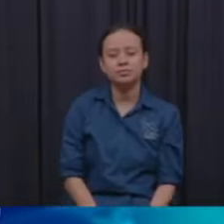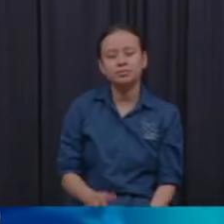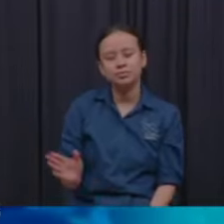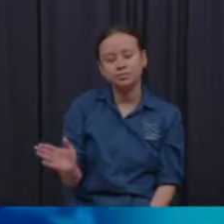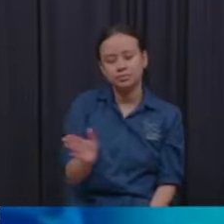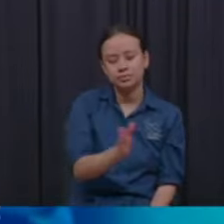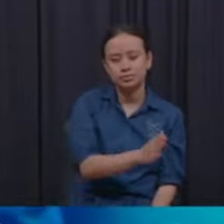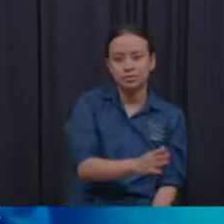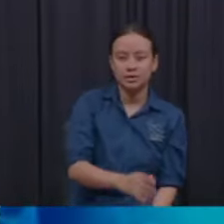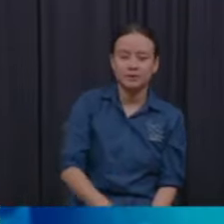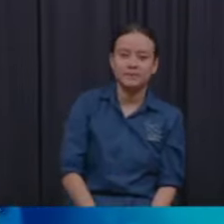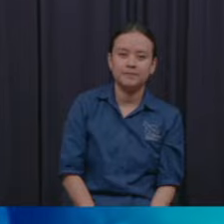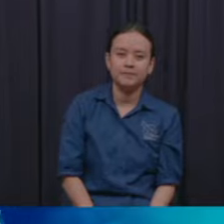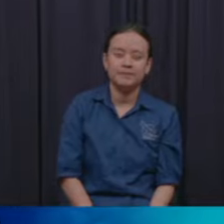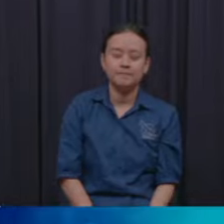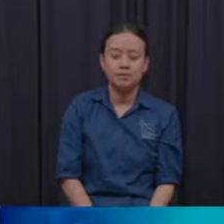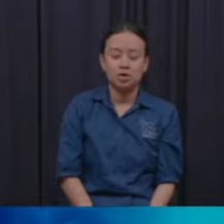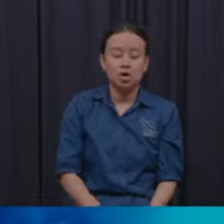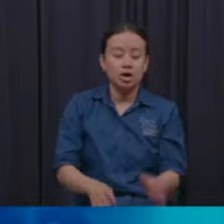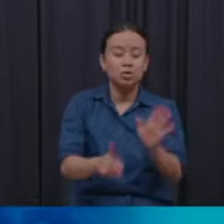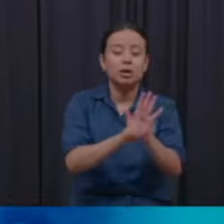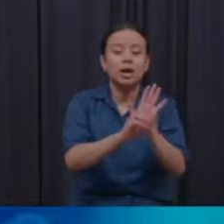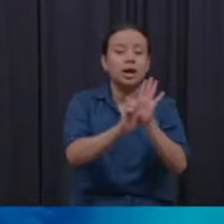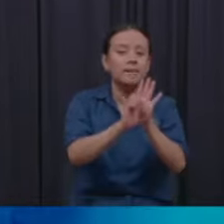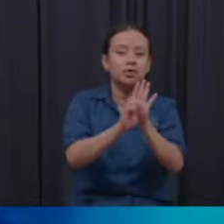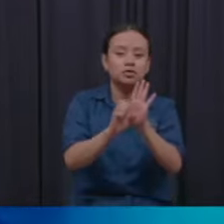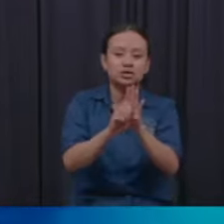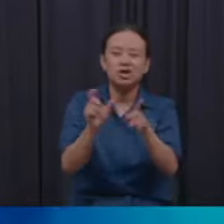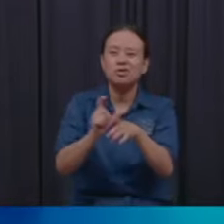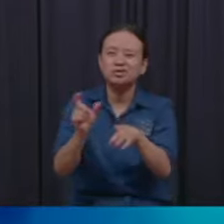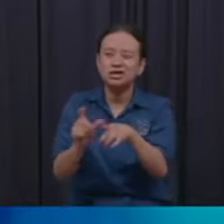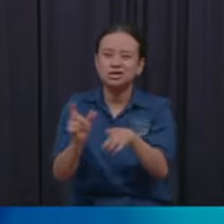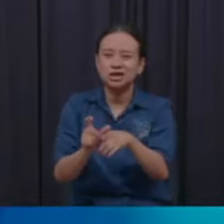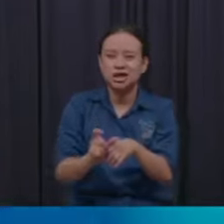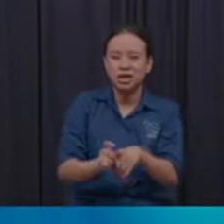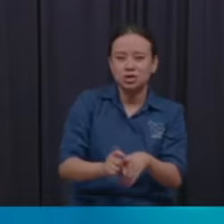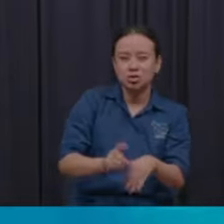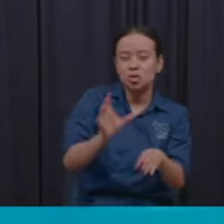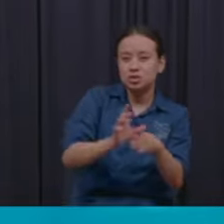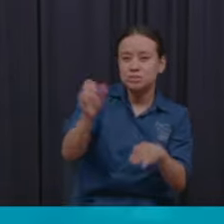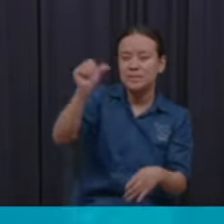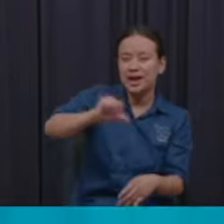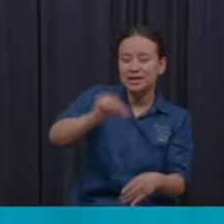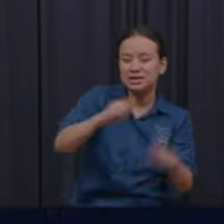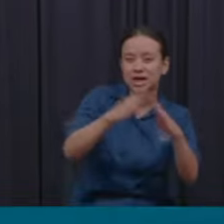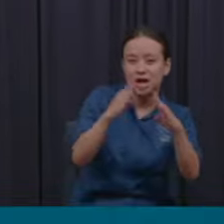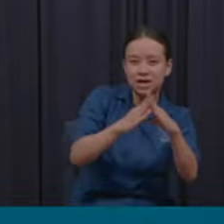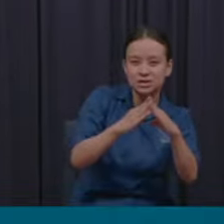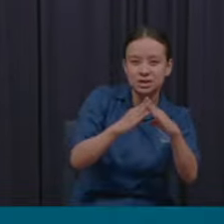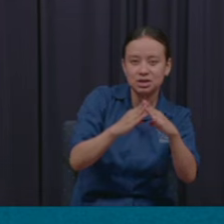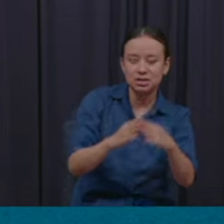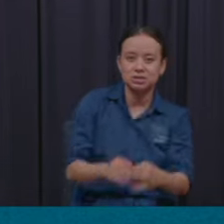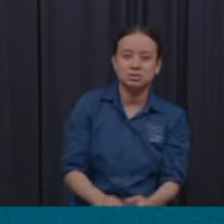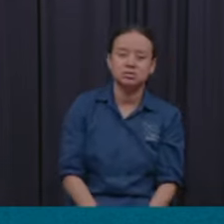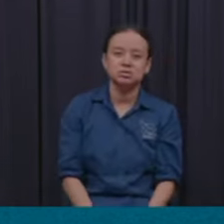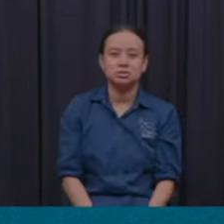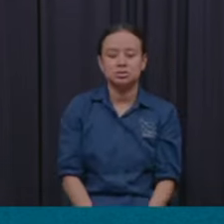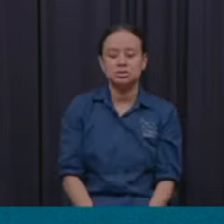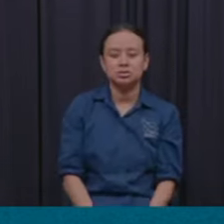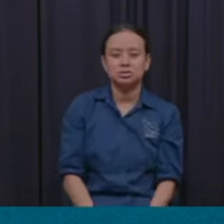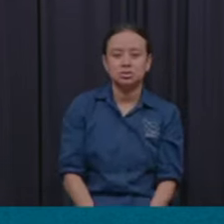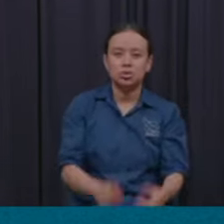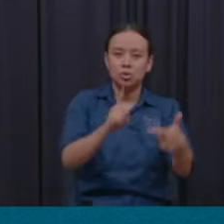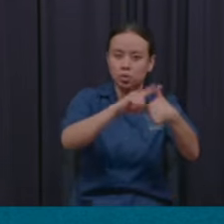¿verdad?, que pueden ocasionar contaminación espiritual en la casa. Por ejemplo, objetos relacionados con cultos